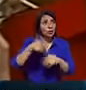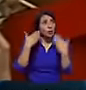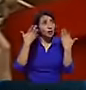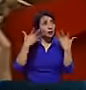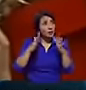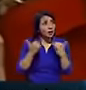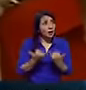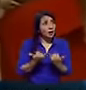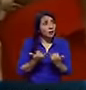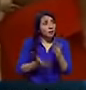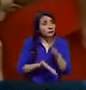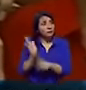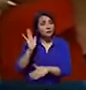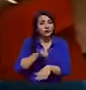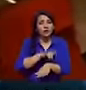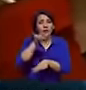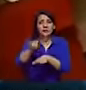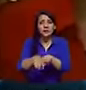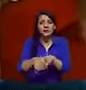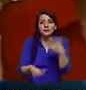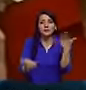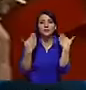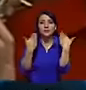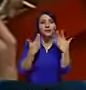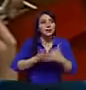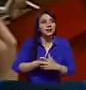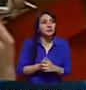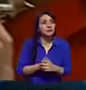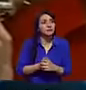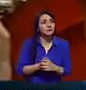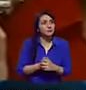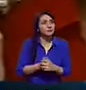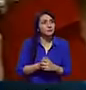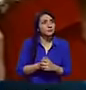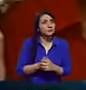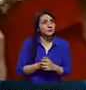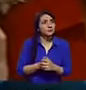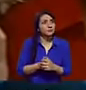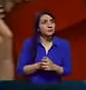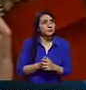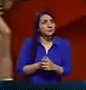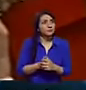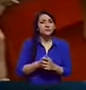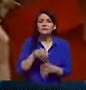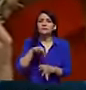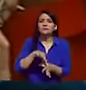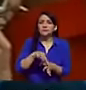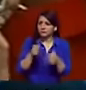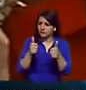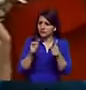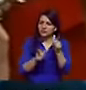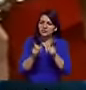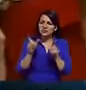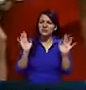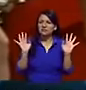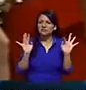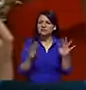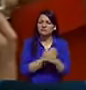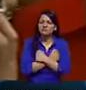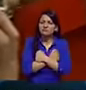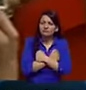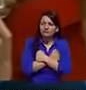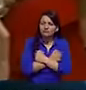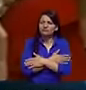en este momento estamos viajando para allá. ¿Cómo ha sido el recibimiento a ustedes aquí en este recinto específicamente? Excelente, con gran cariño, gran aprecio,